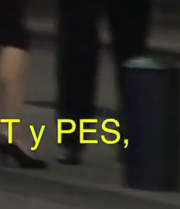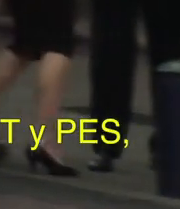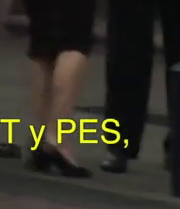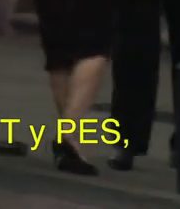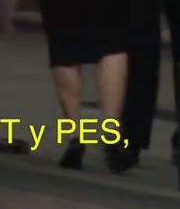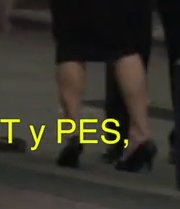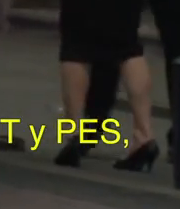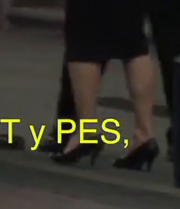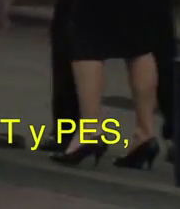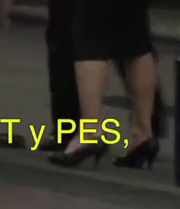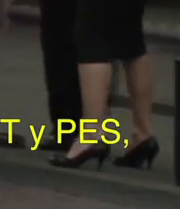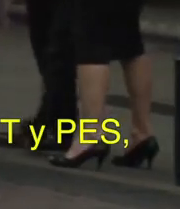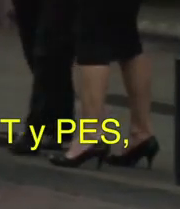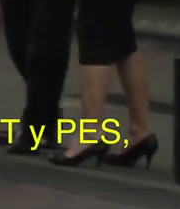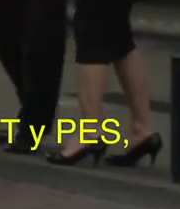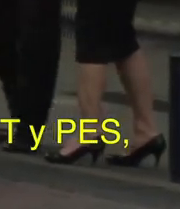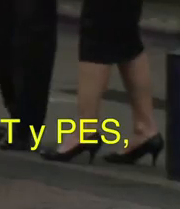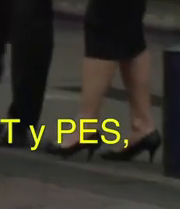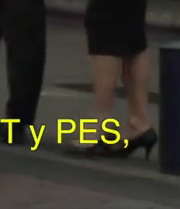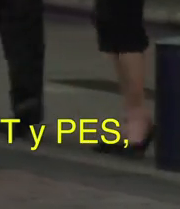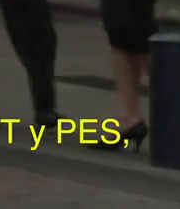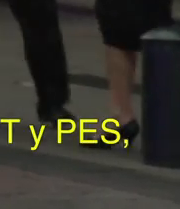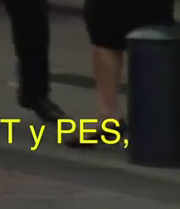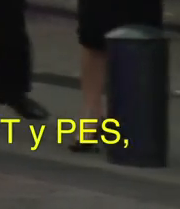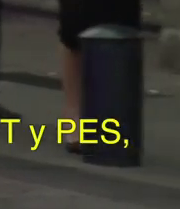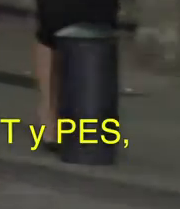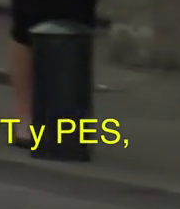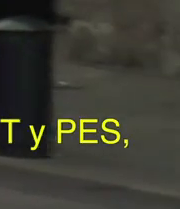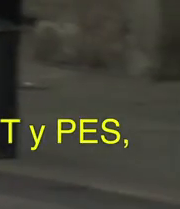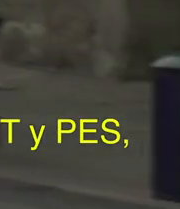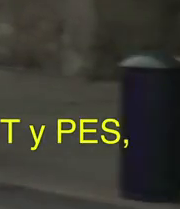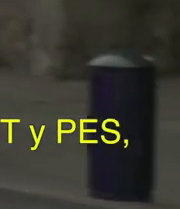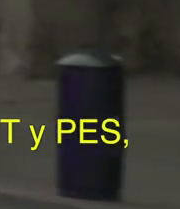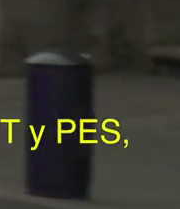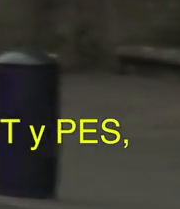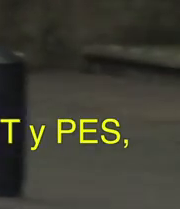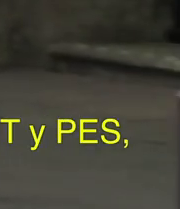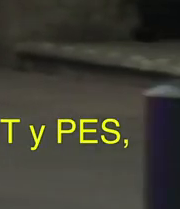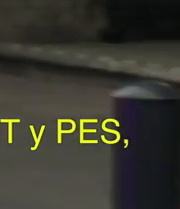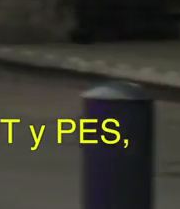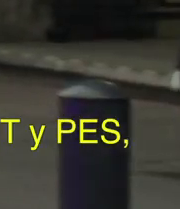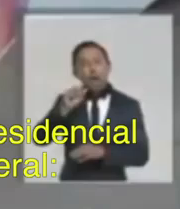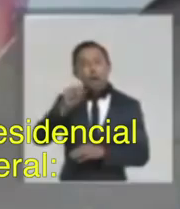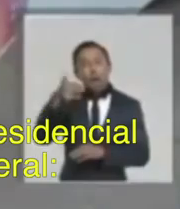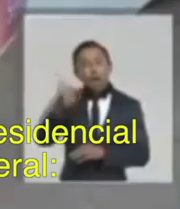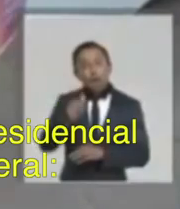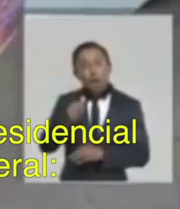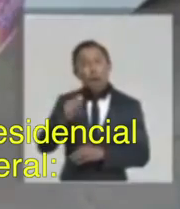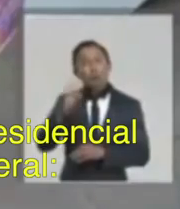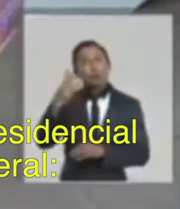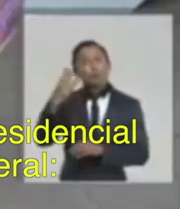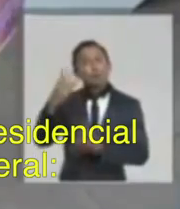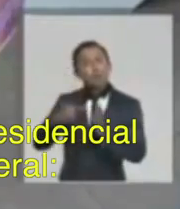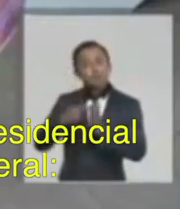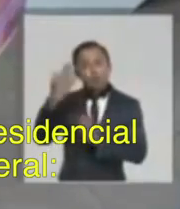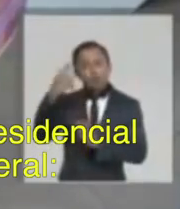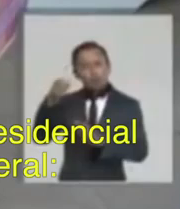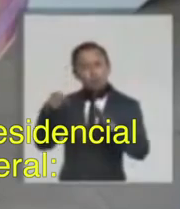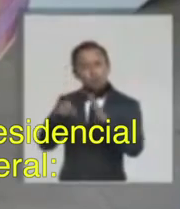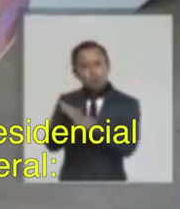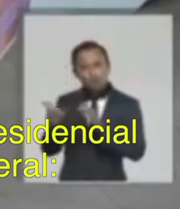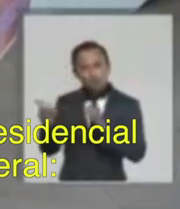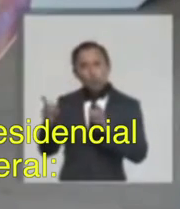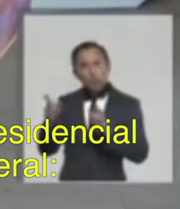Haremos Historia, Morena, Partido del Trabajo y Encuentro Social, Andrés Manuel López Obrador, participaron en lo que el